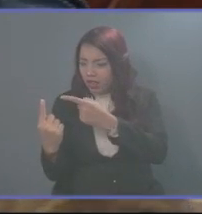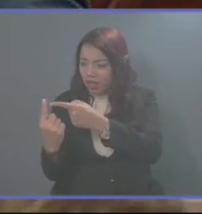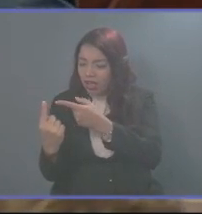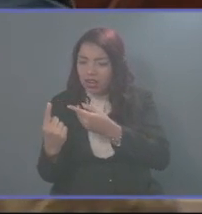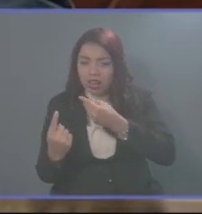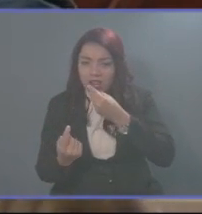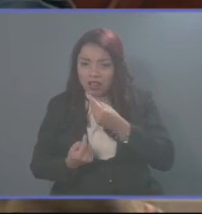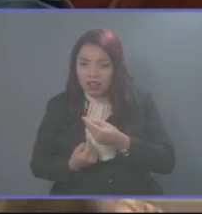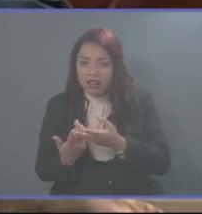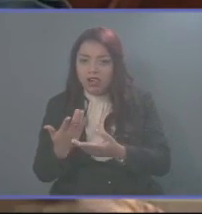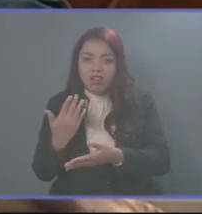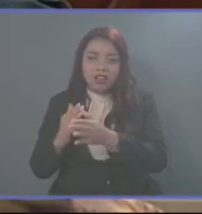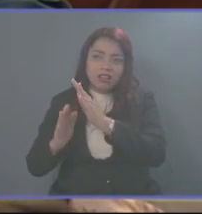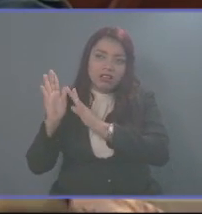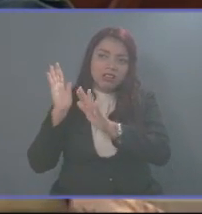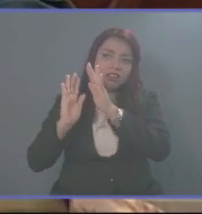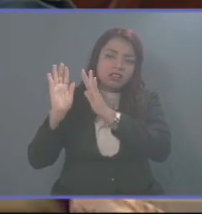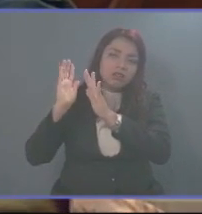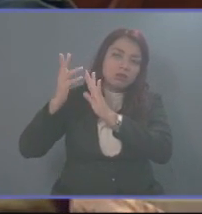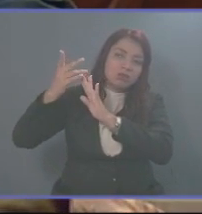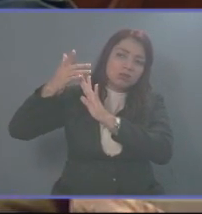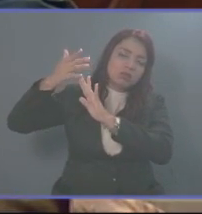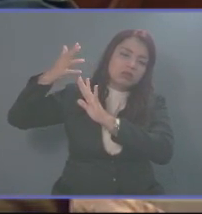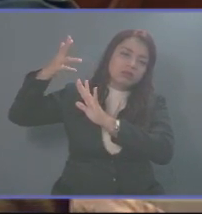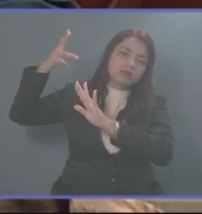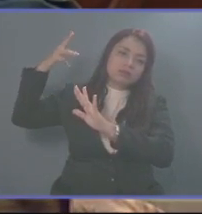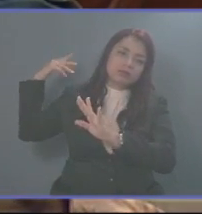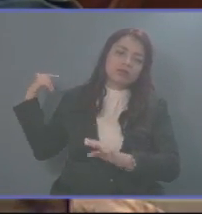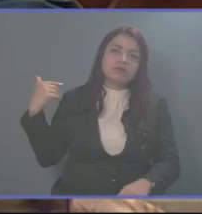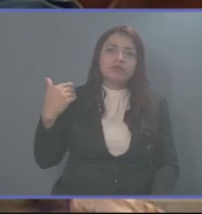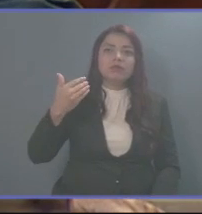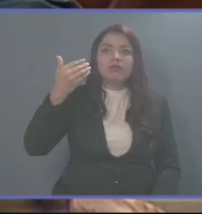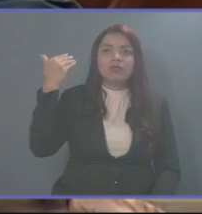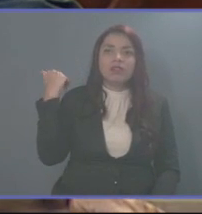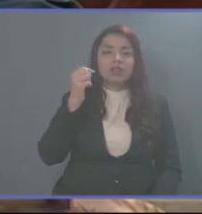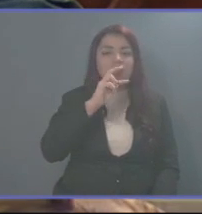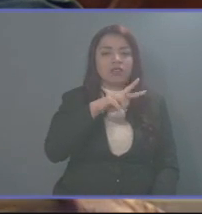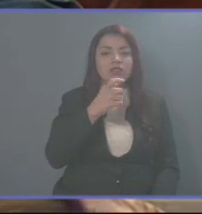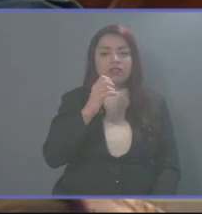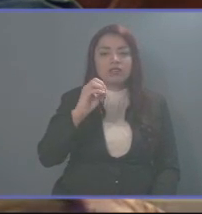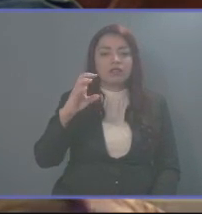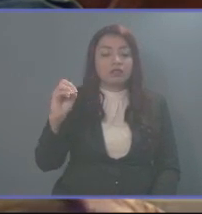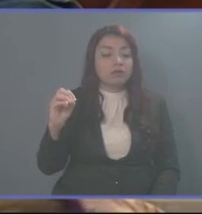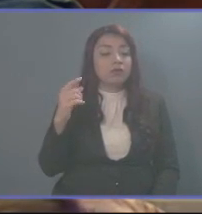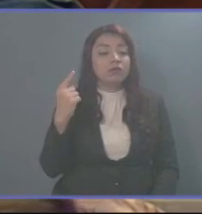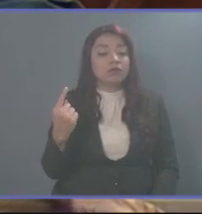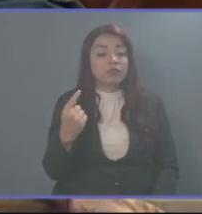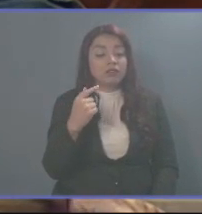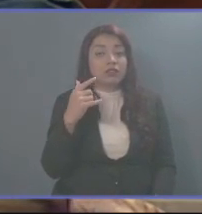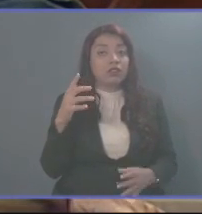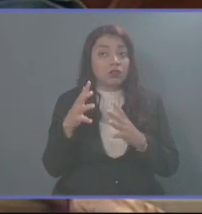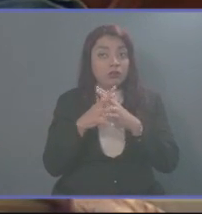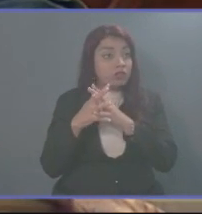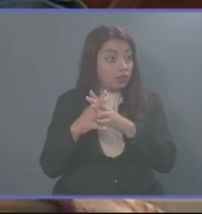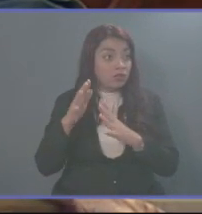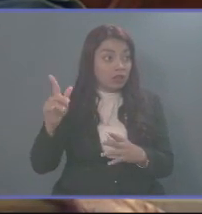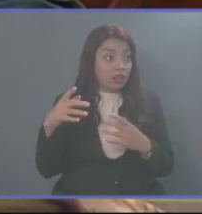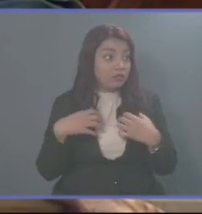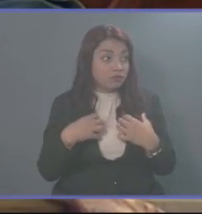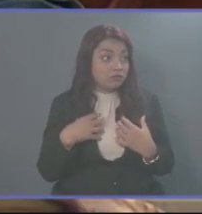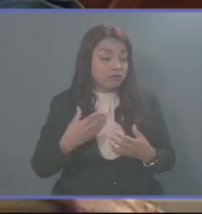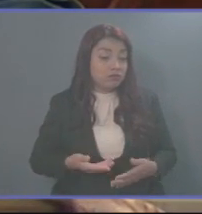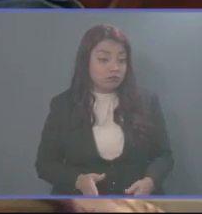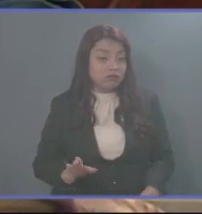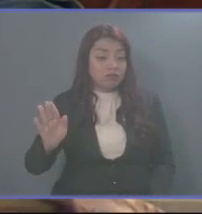en el tiempo, hasta allá por el año 2000, cuando este ciudadano de Estados Unidos, desde ese